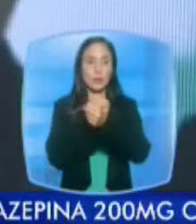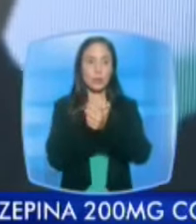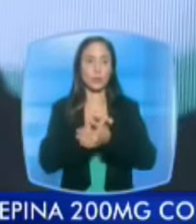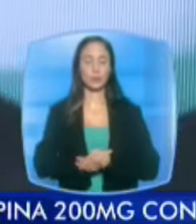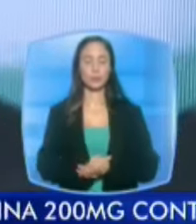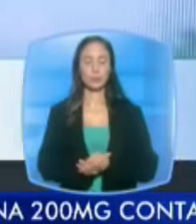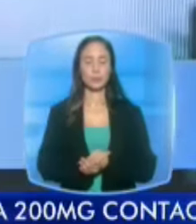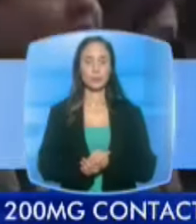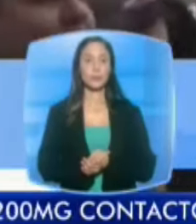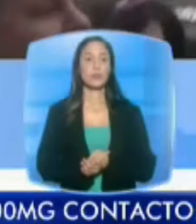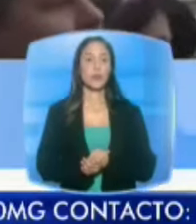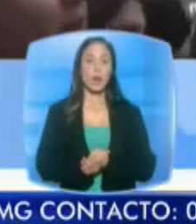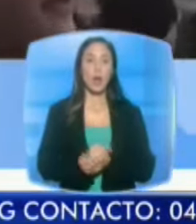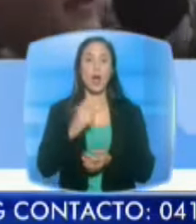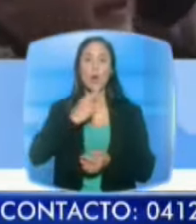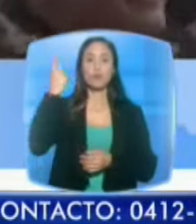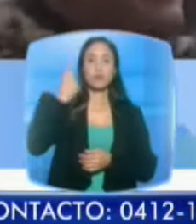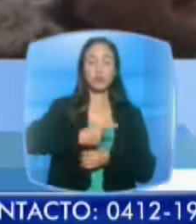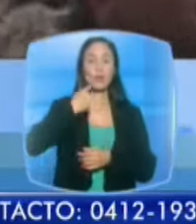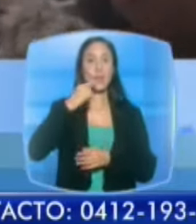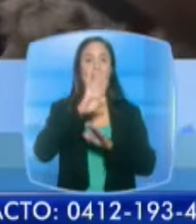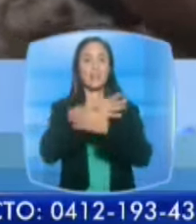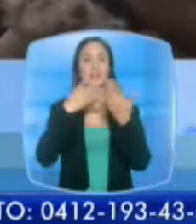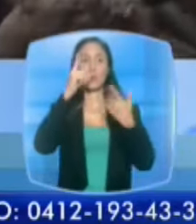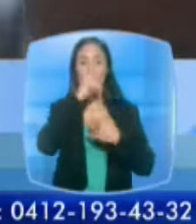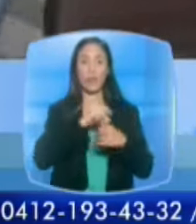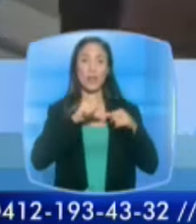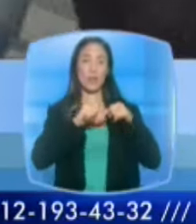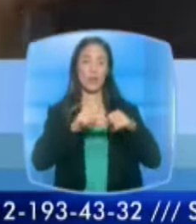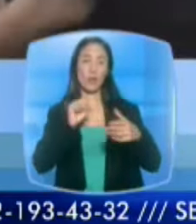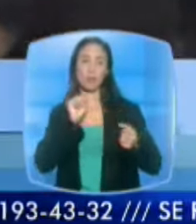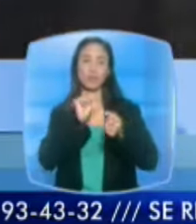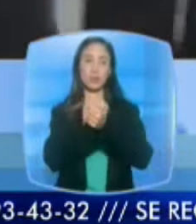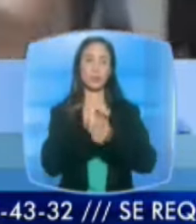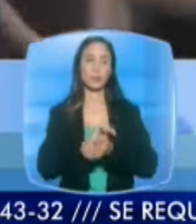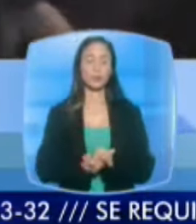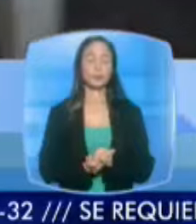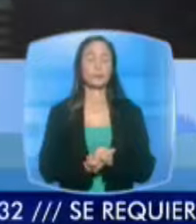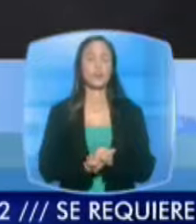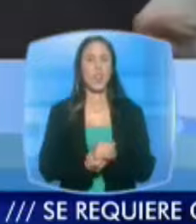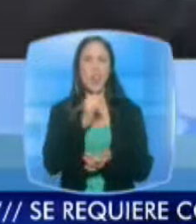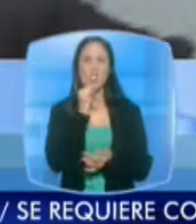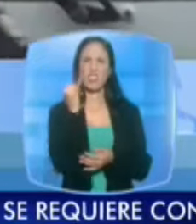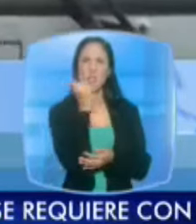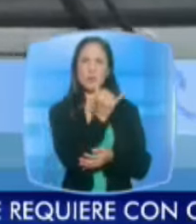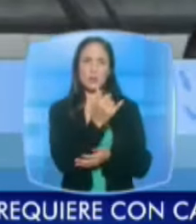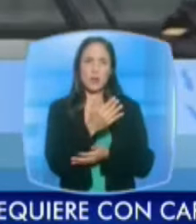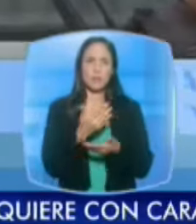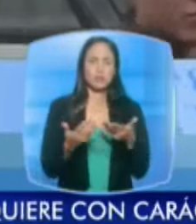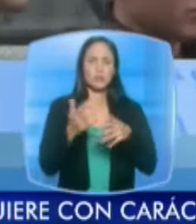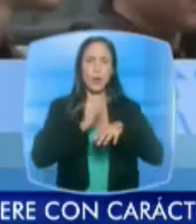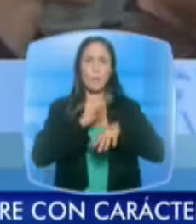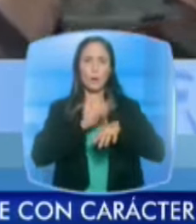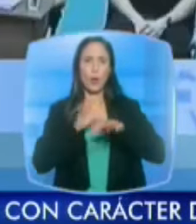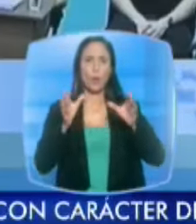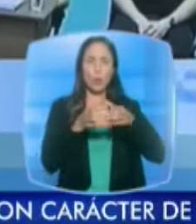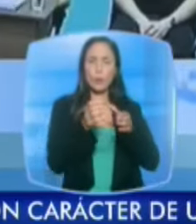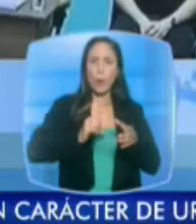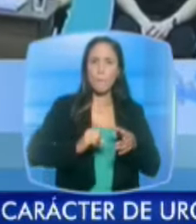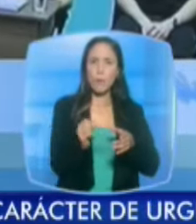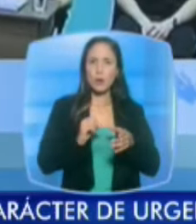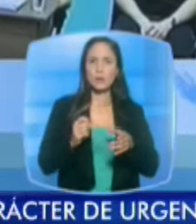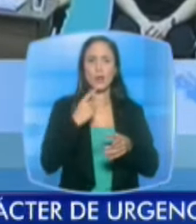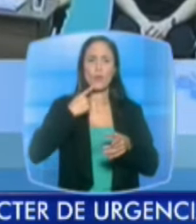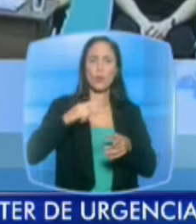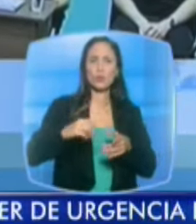del Ártico, donde cumple una condena de 19 años. Sus partidarios denunciaron que la acción por parte de las autoridades